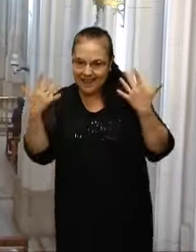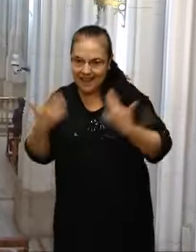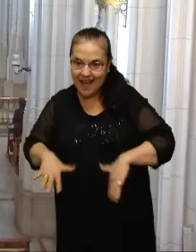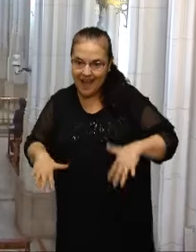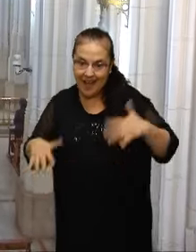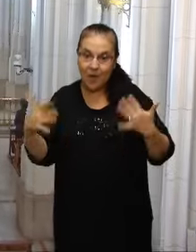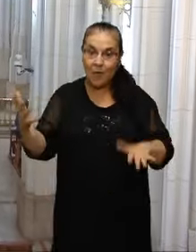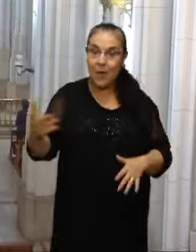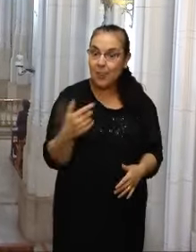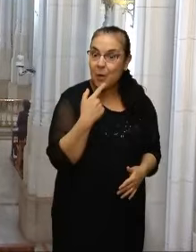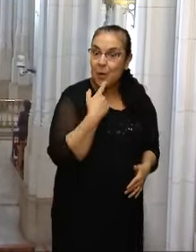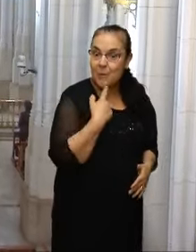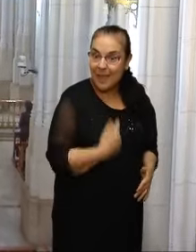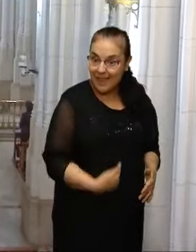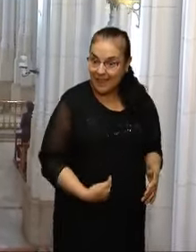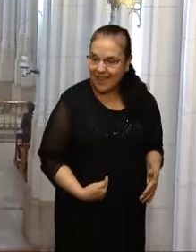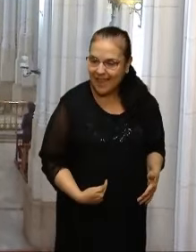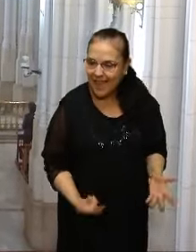señor